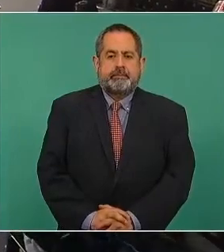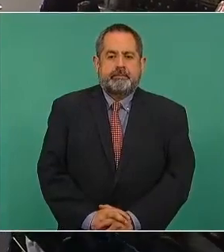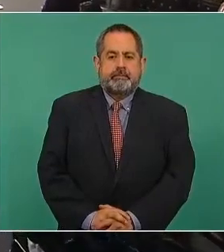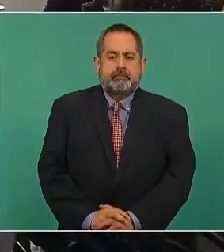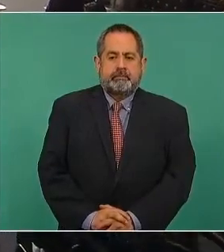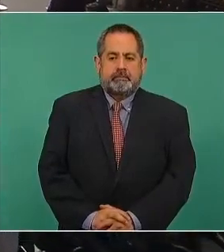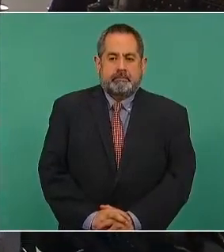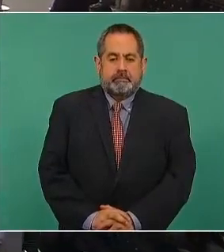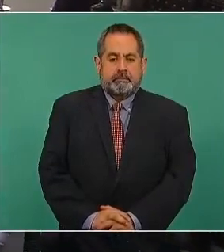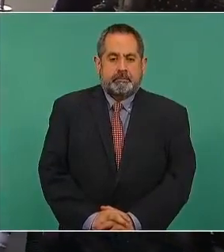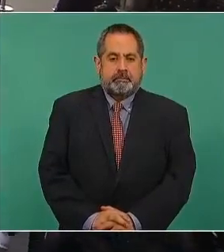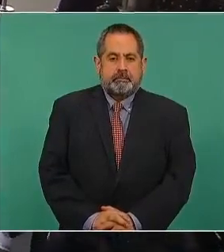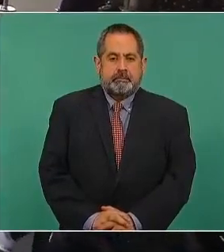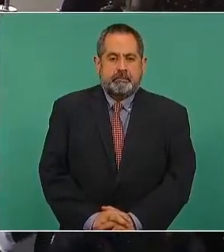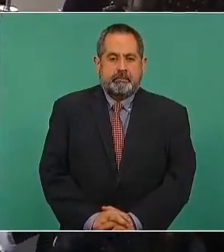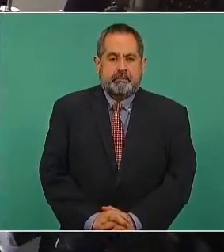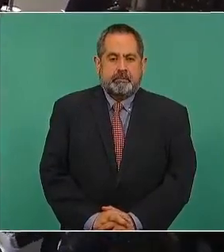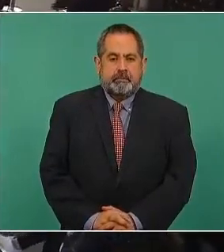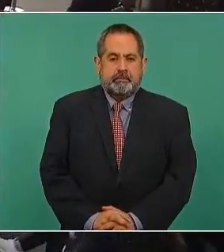luego tú.